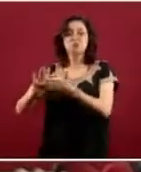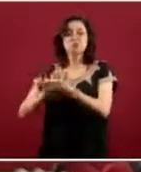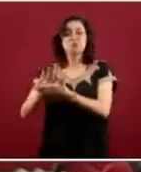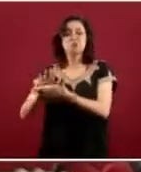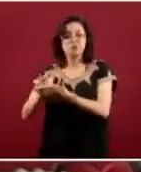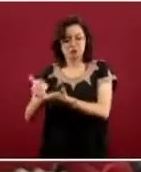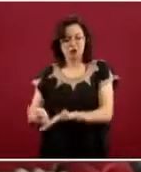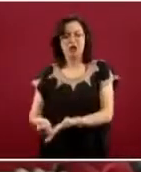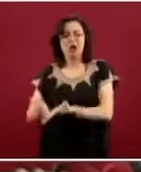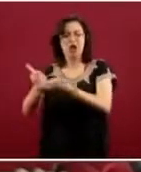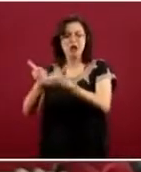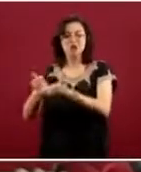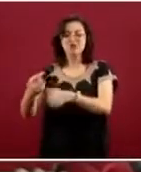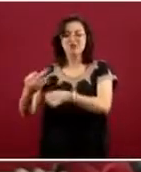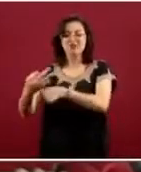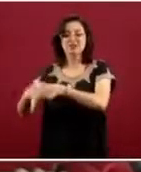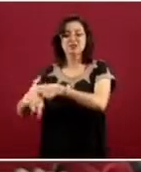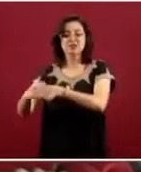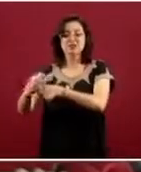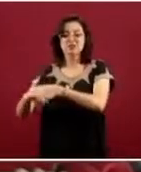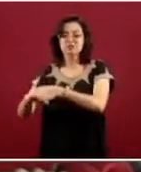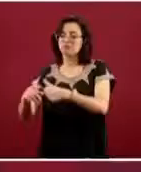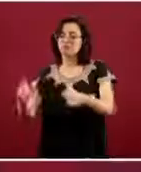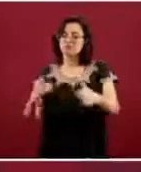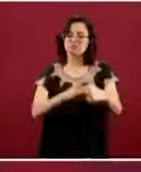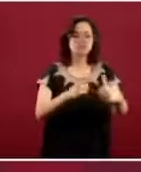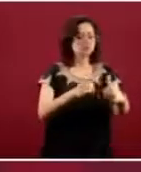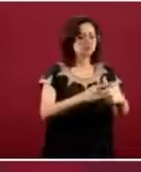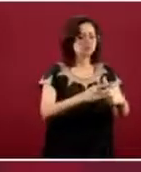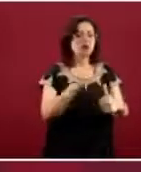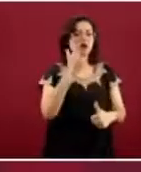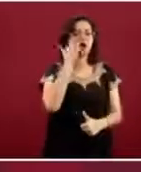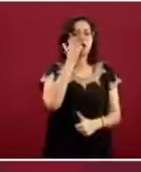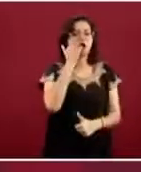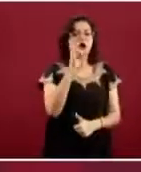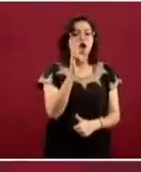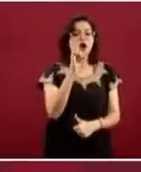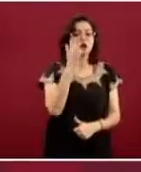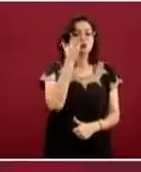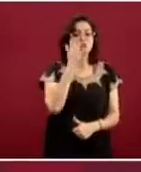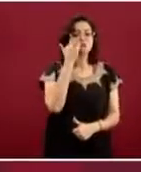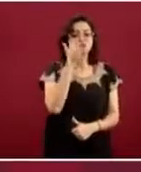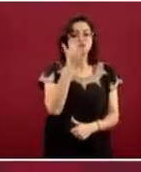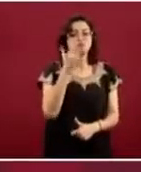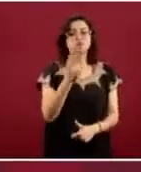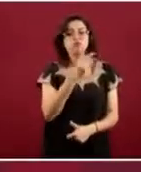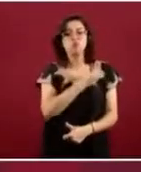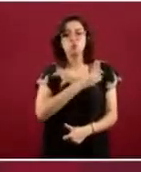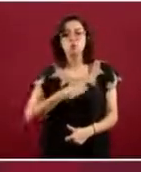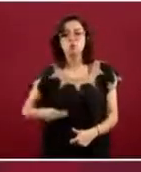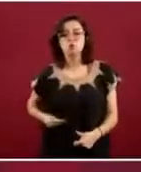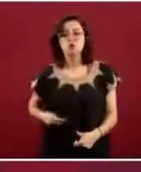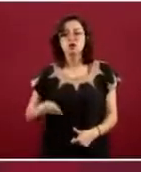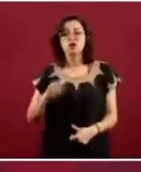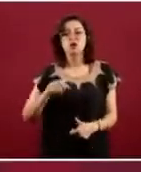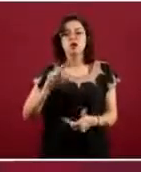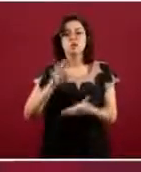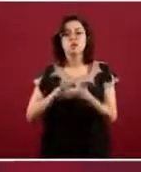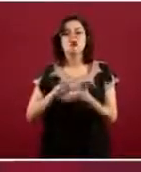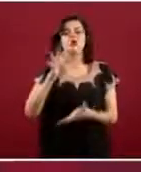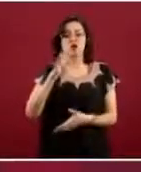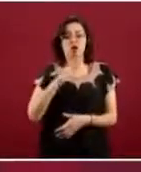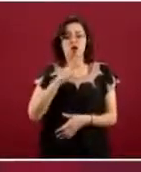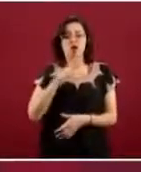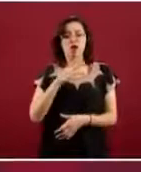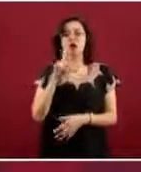auxiliar. Lo ideal es el acceso al agua y al jabón. En la mayoría de los municipios, aunque ciertamente no en todos, existen provisiones